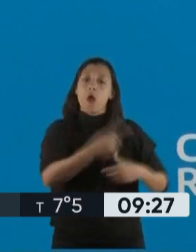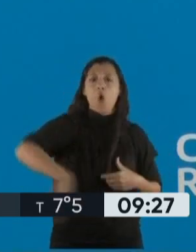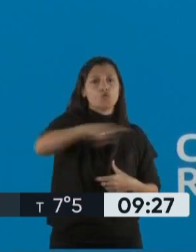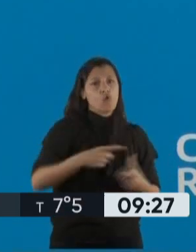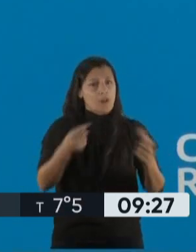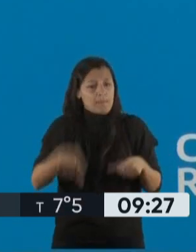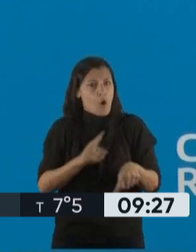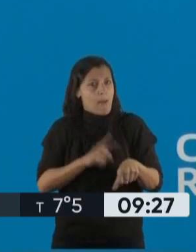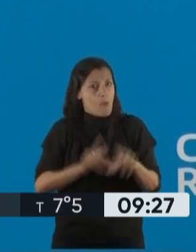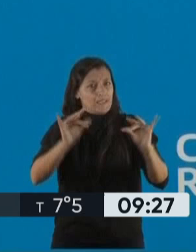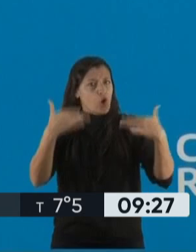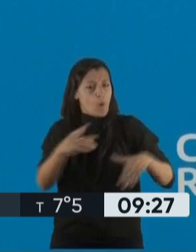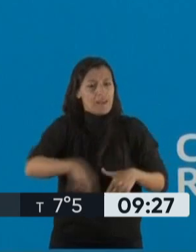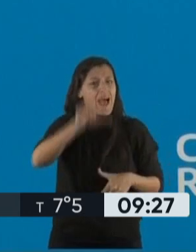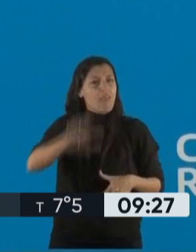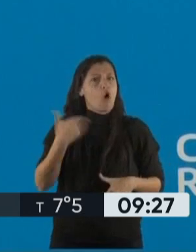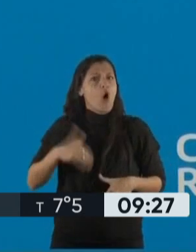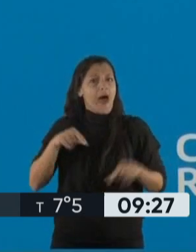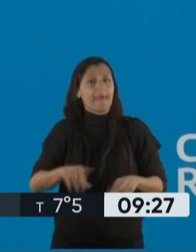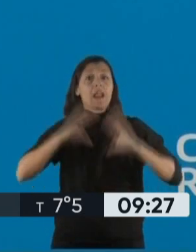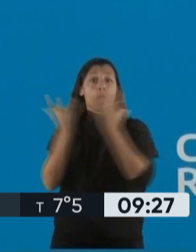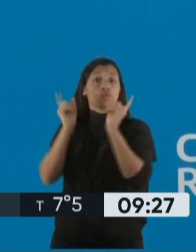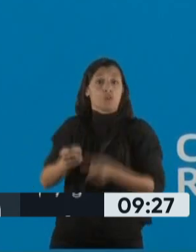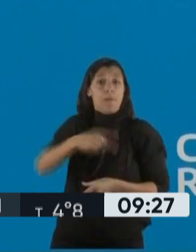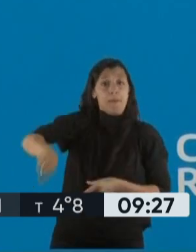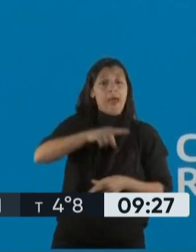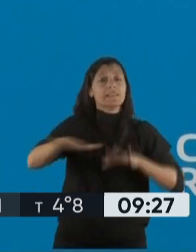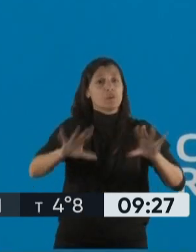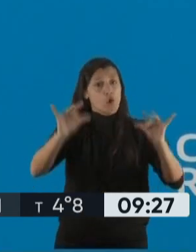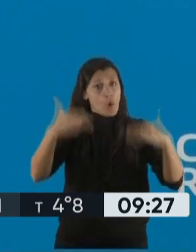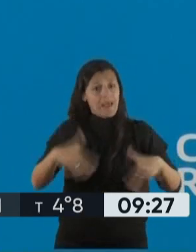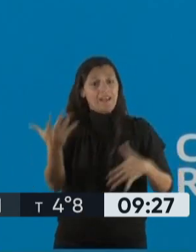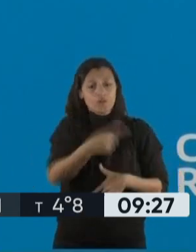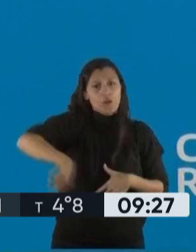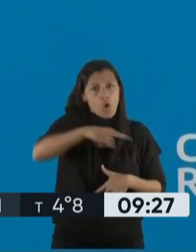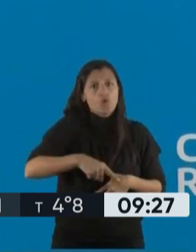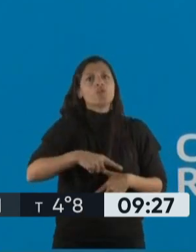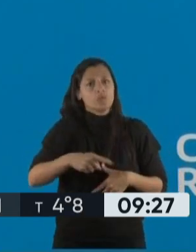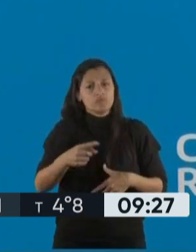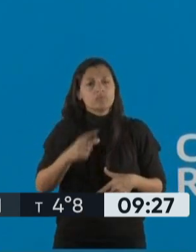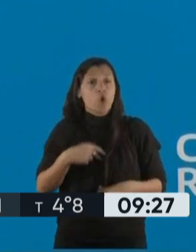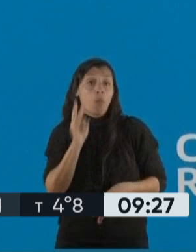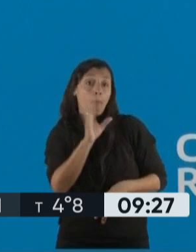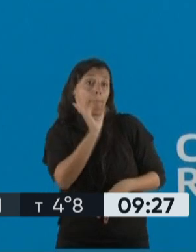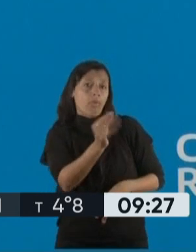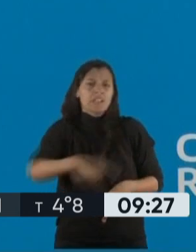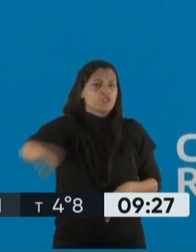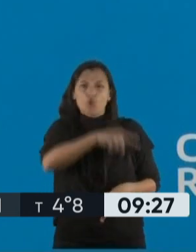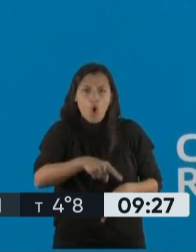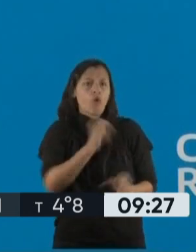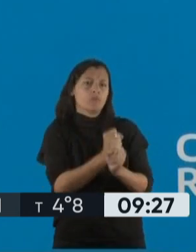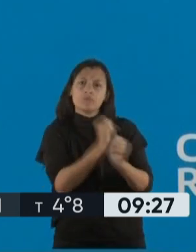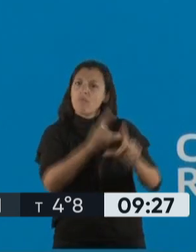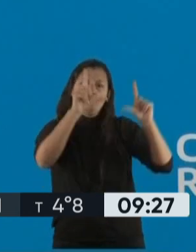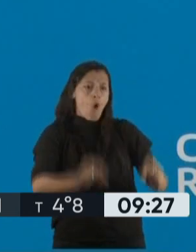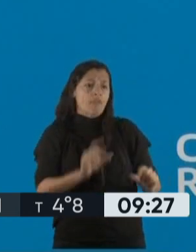este momento tan difícil de la Argentina y del mundo, y en ese sentido nos parece que todos están llevando adelante las tareas que tienen que llevar